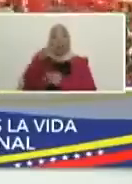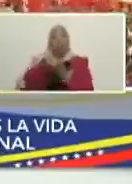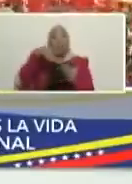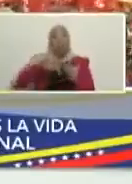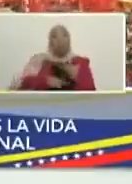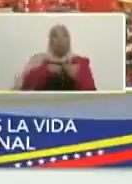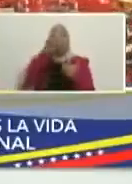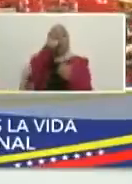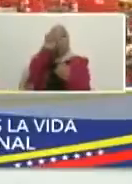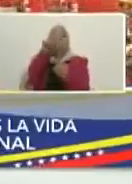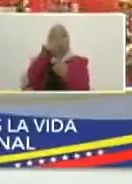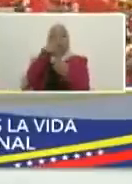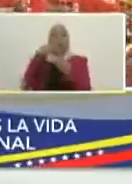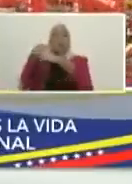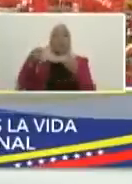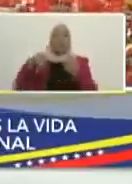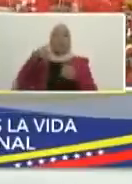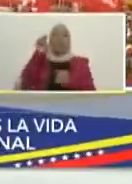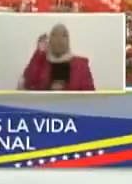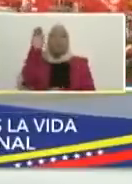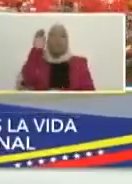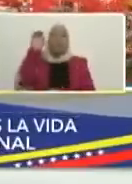de una esperanza.